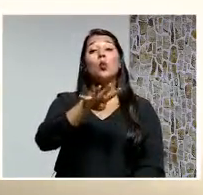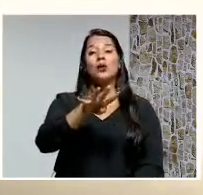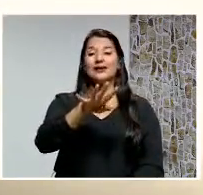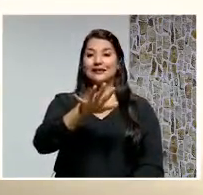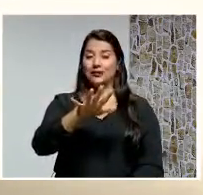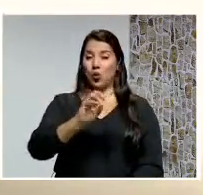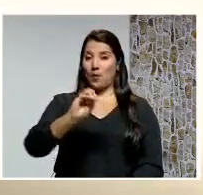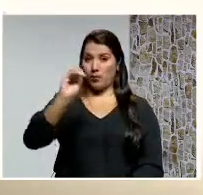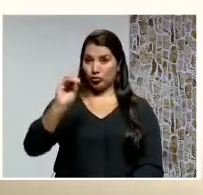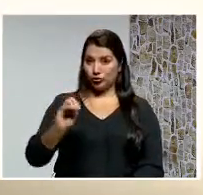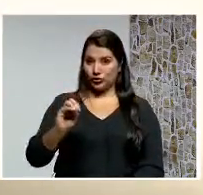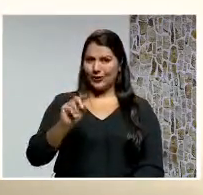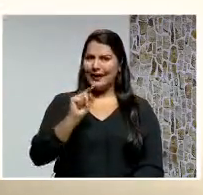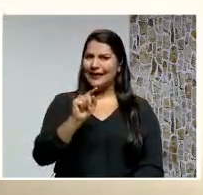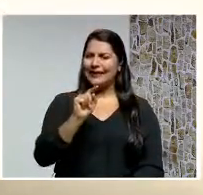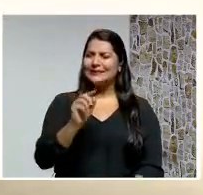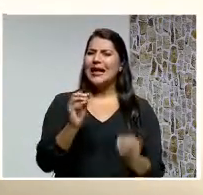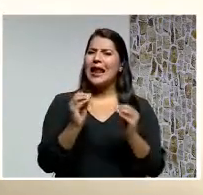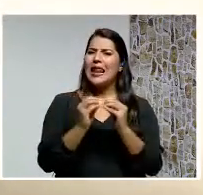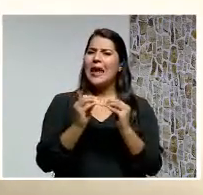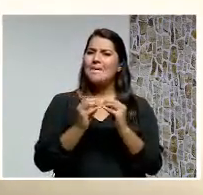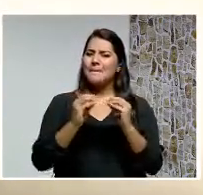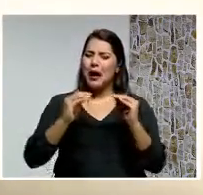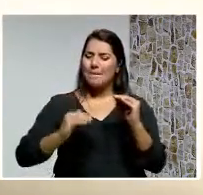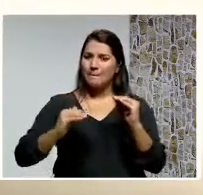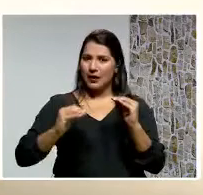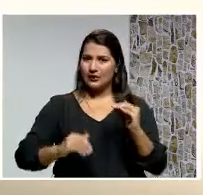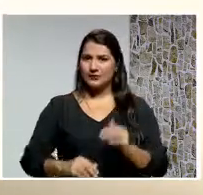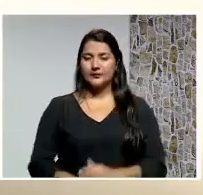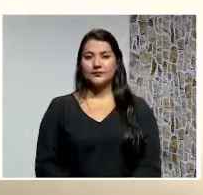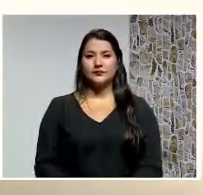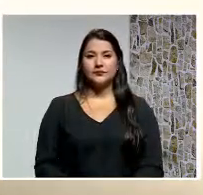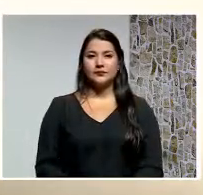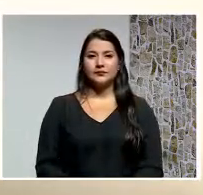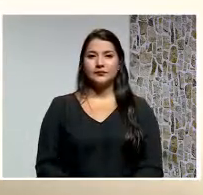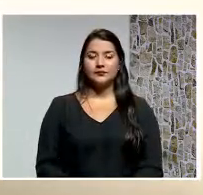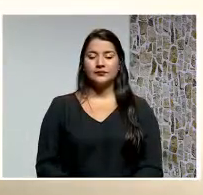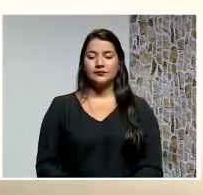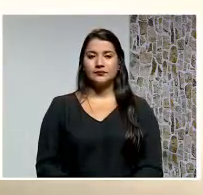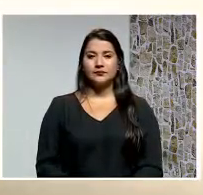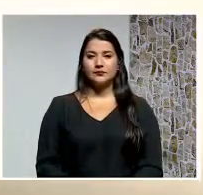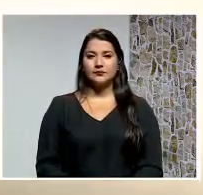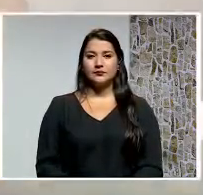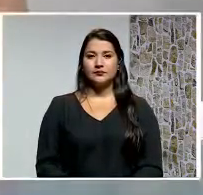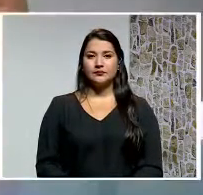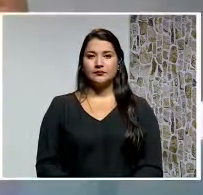4.45%, una de las más bajas de los últimos años.